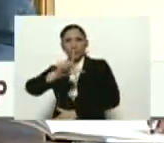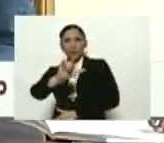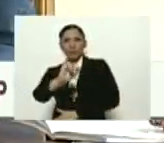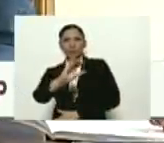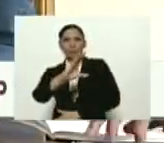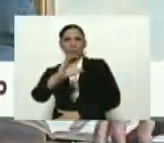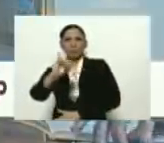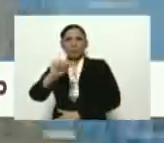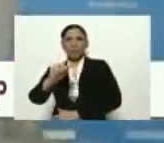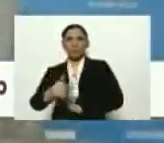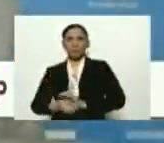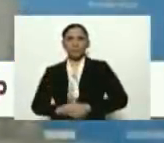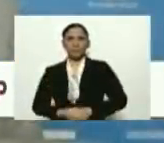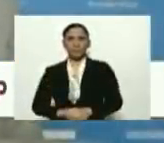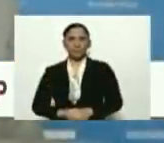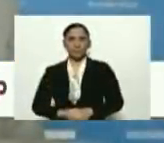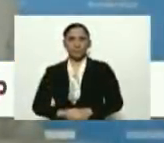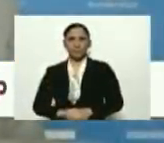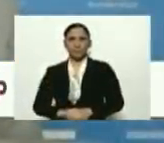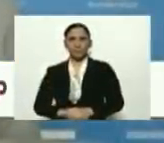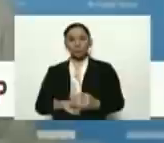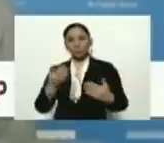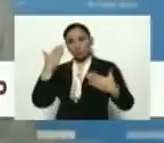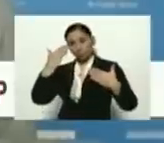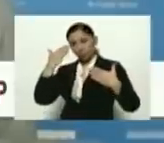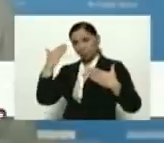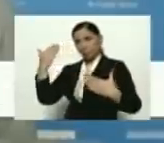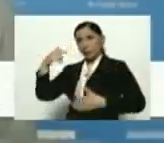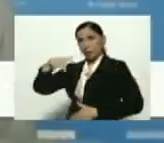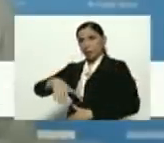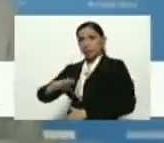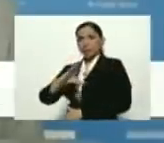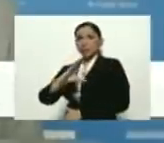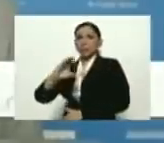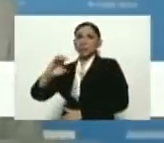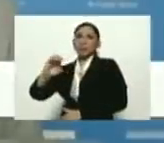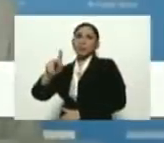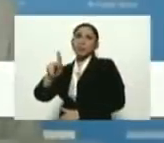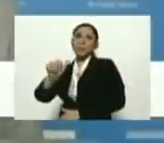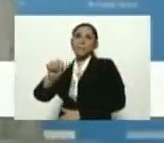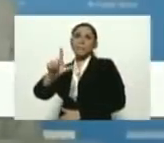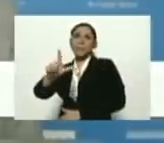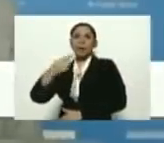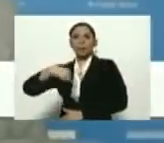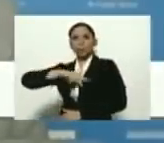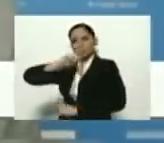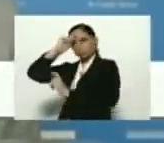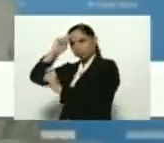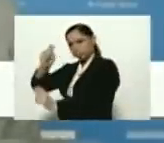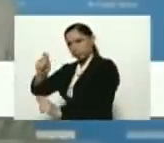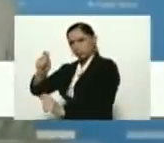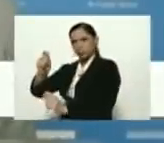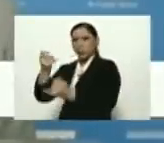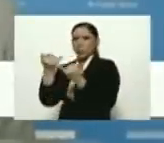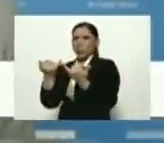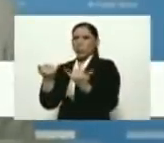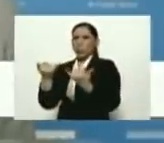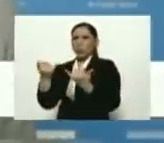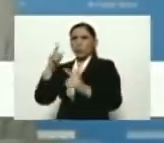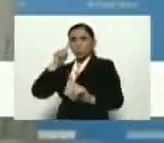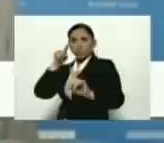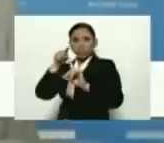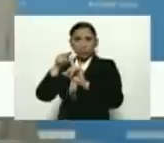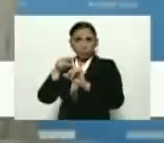Adelante. Reciban nuestros saludos desde la CEPAL y quiero reiterarles que reconocemos la vigencia de sus